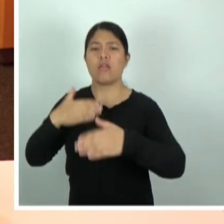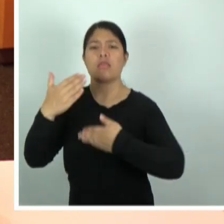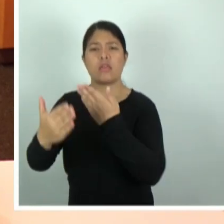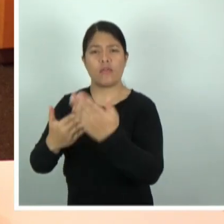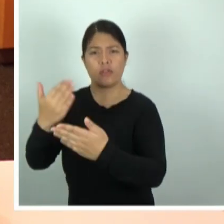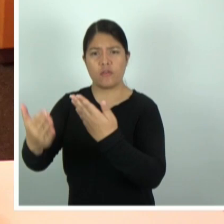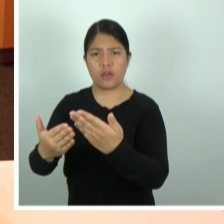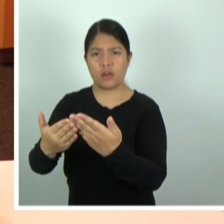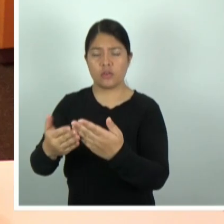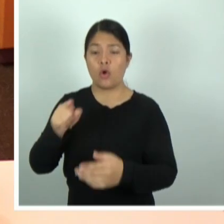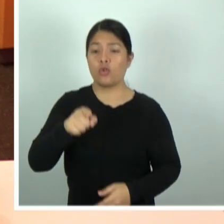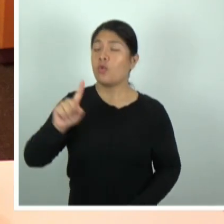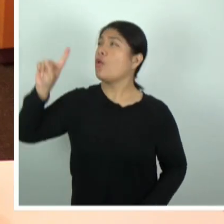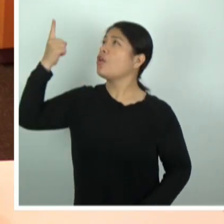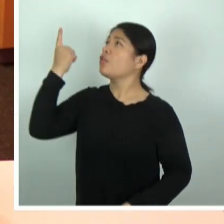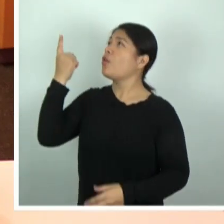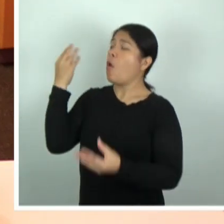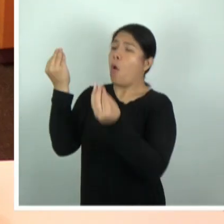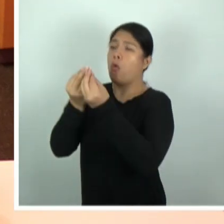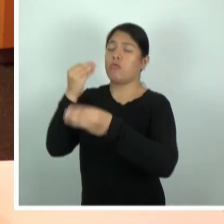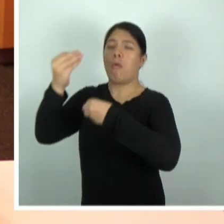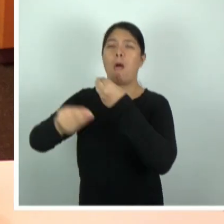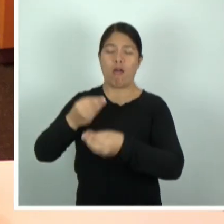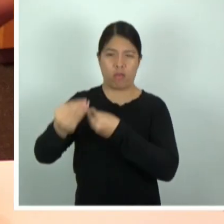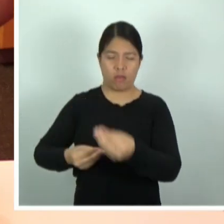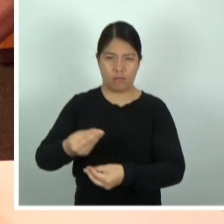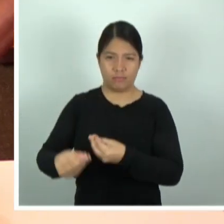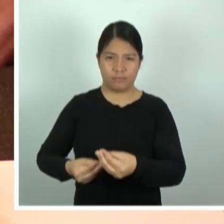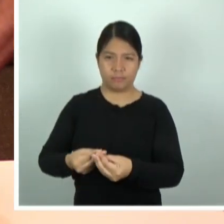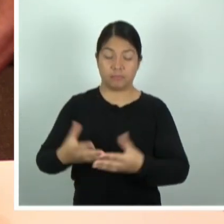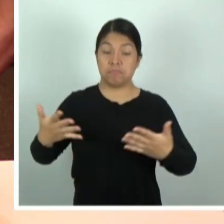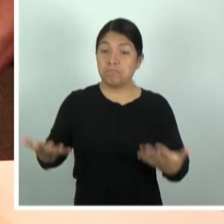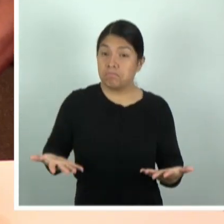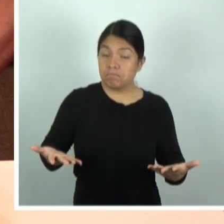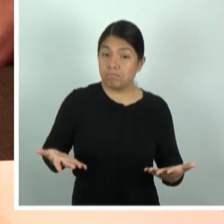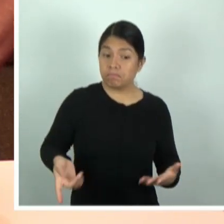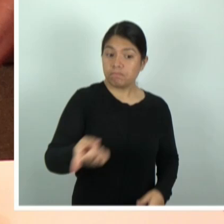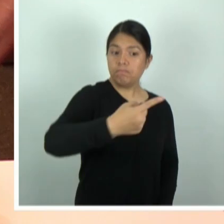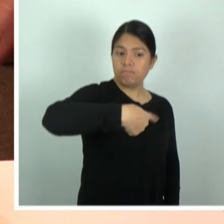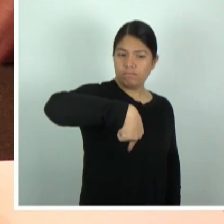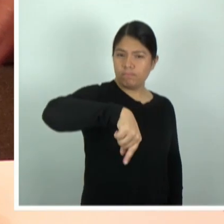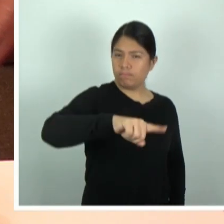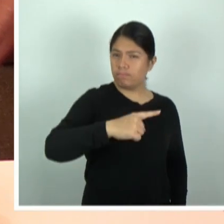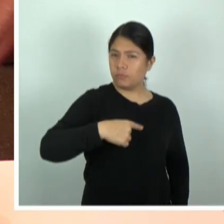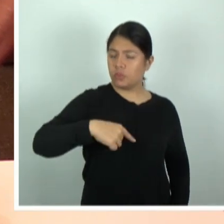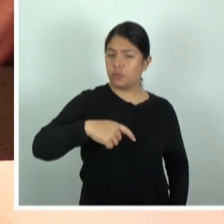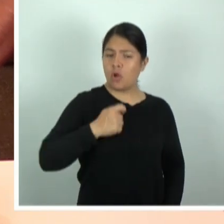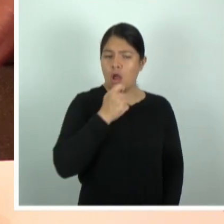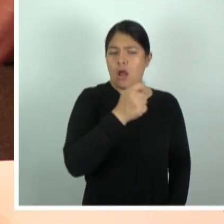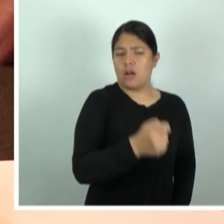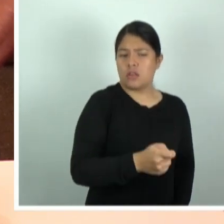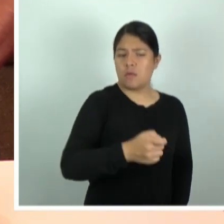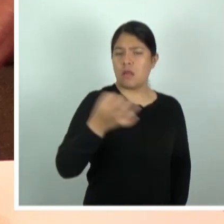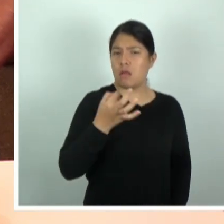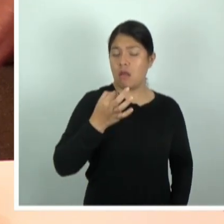tú haces con esa vida. Por eso nosotros hemos recibido la santidad, no